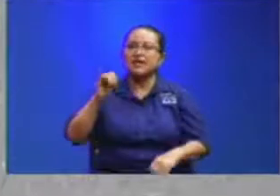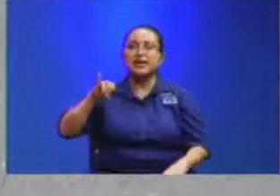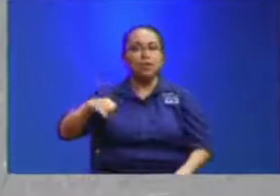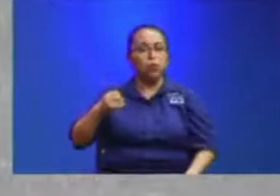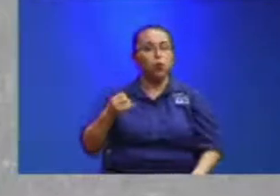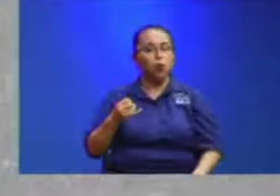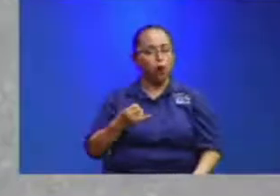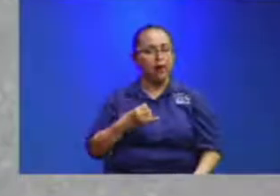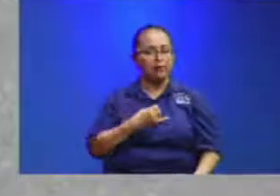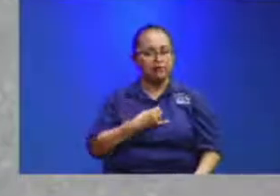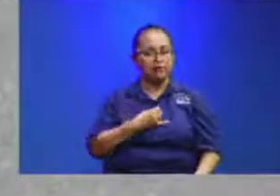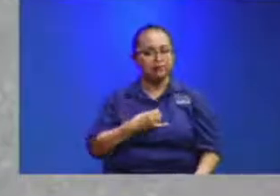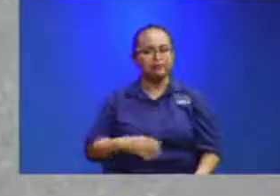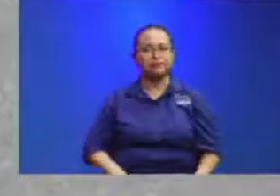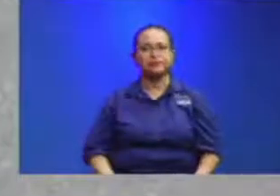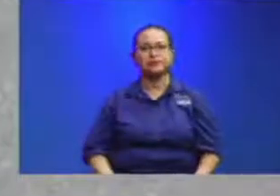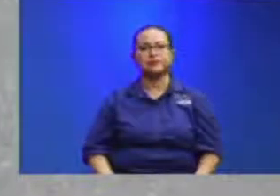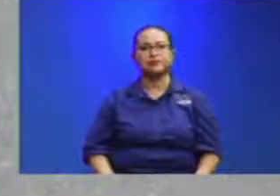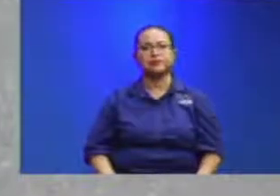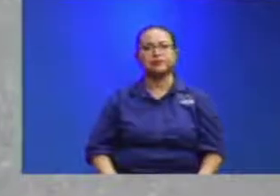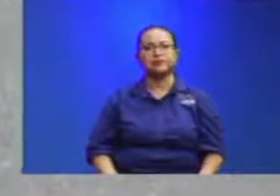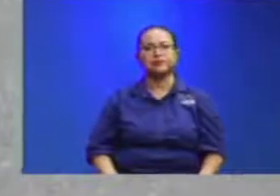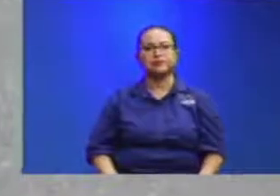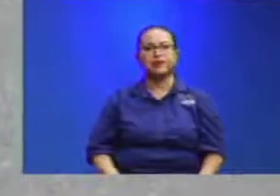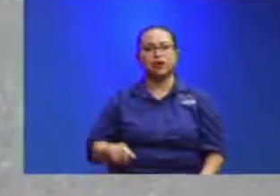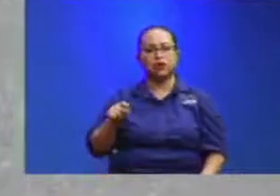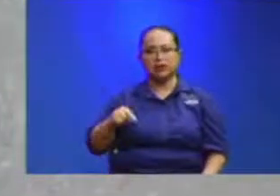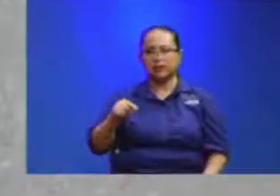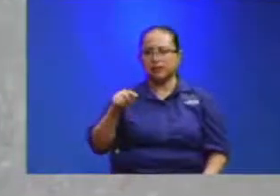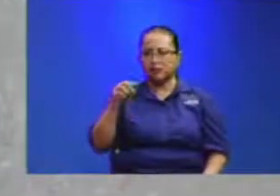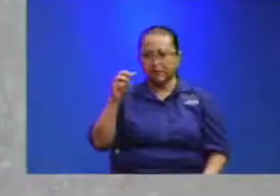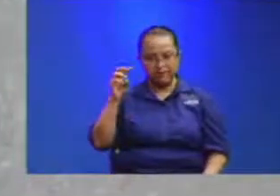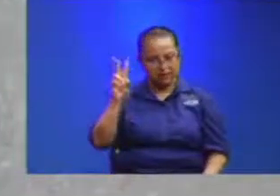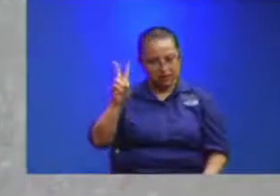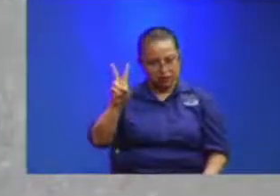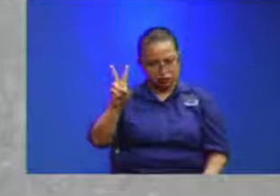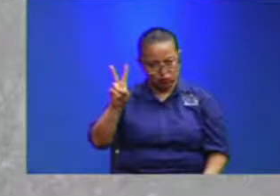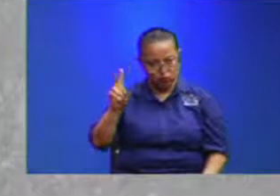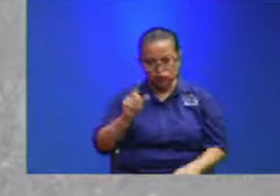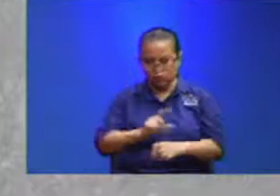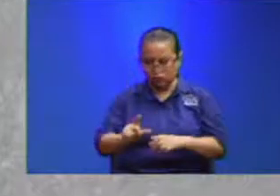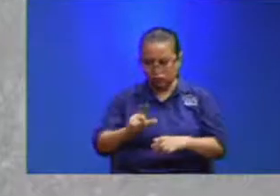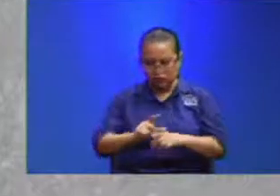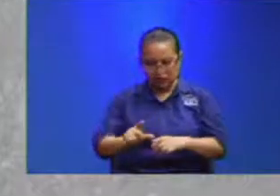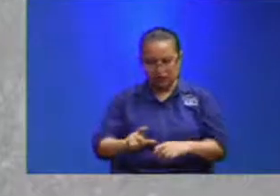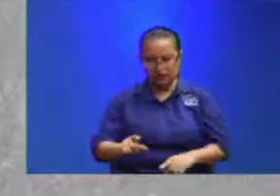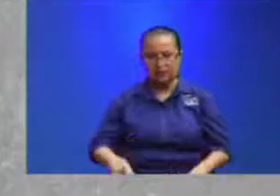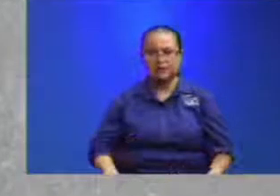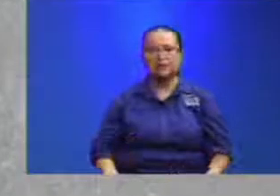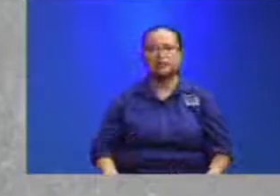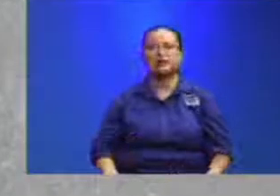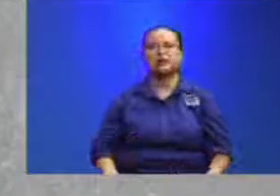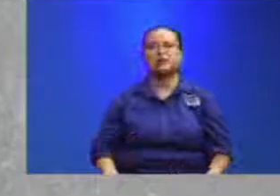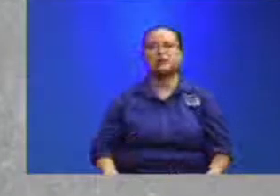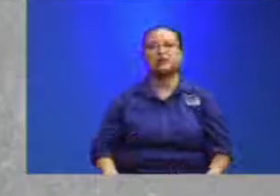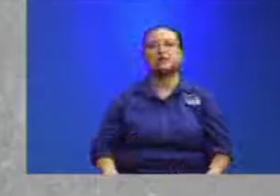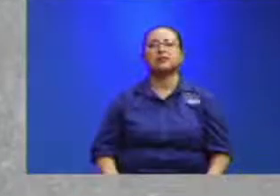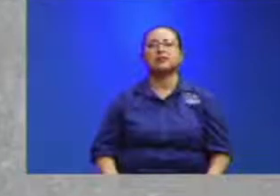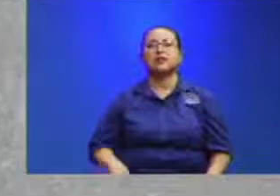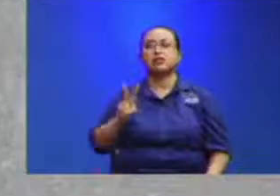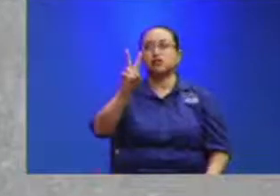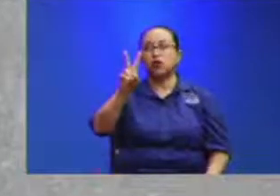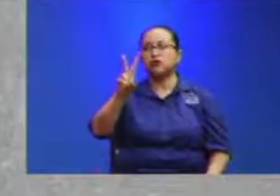si se echa las otras cinco pero esas no las vamos a ver hoy porque si no nos desviamos de lo que le quiero compartir